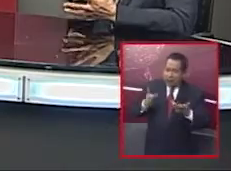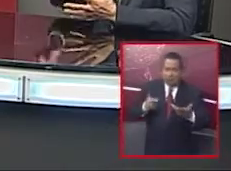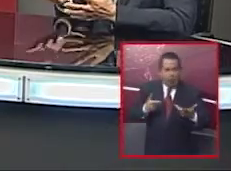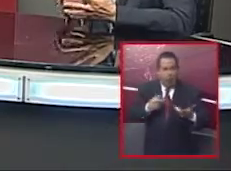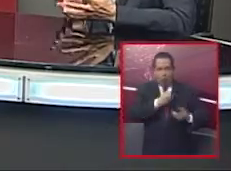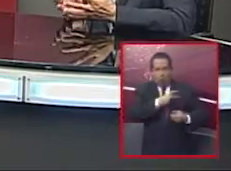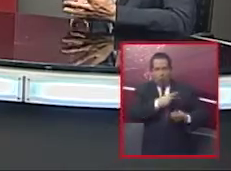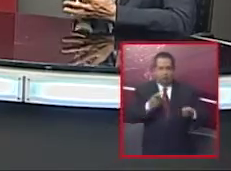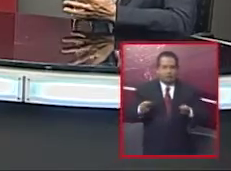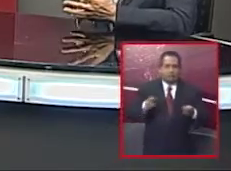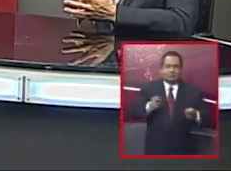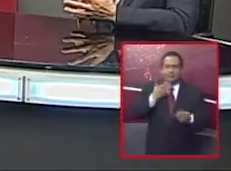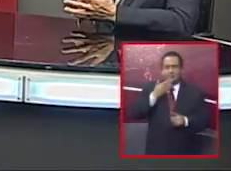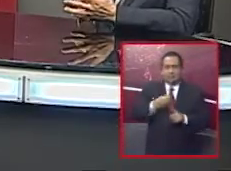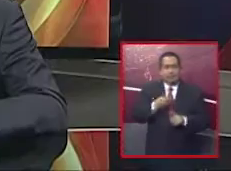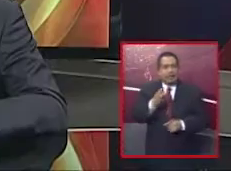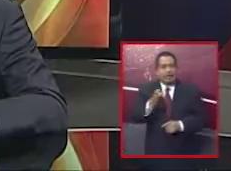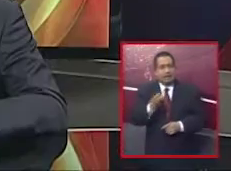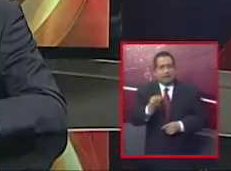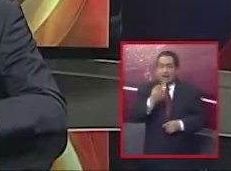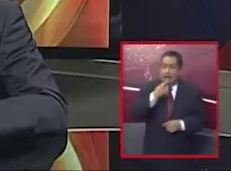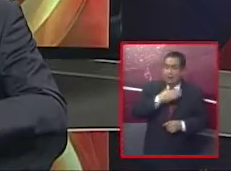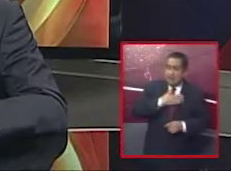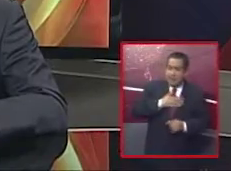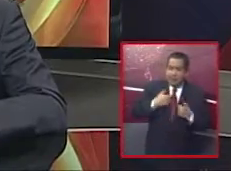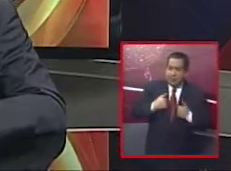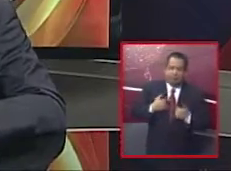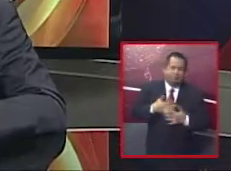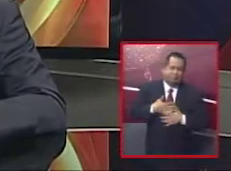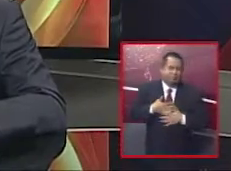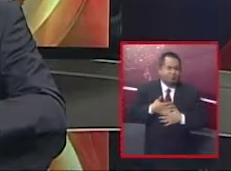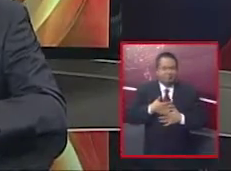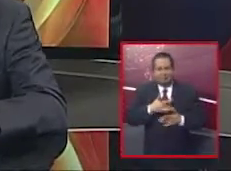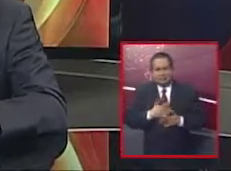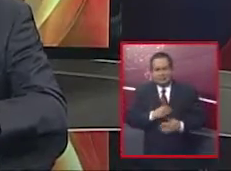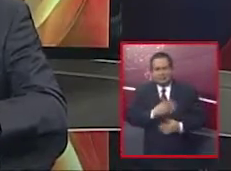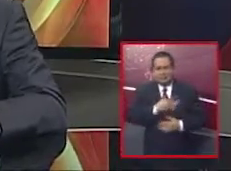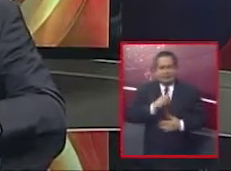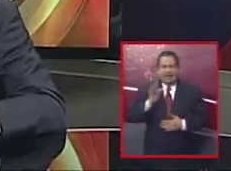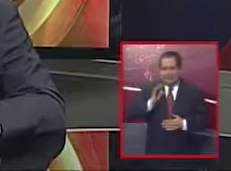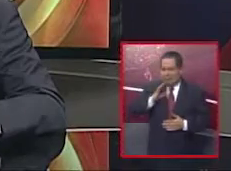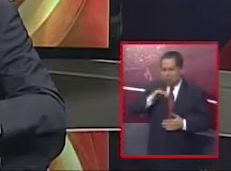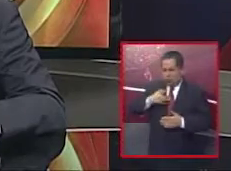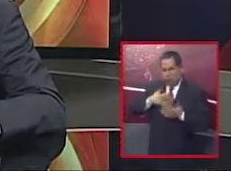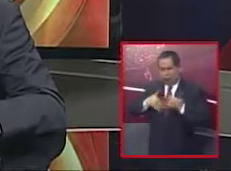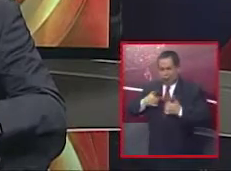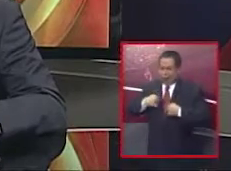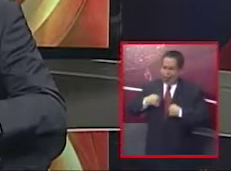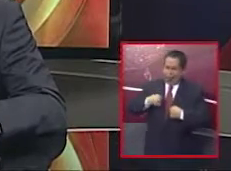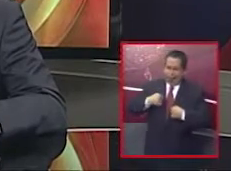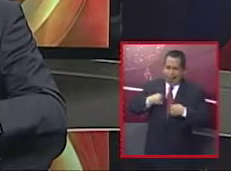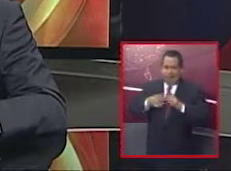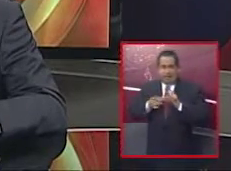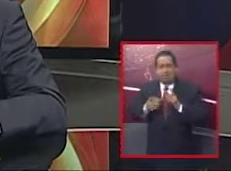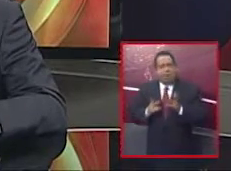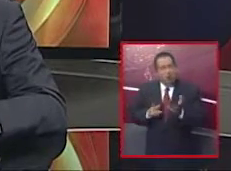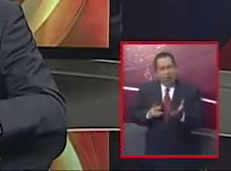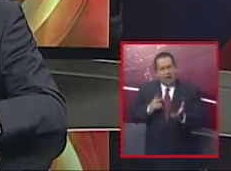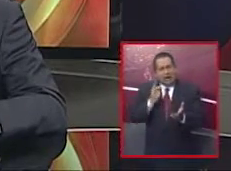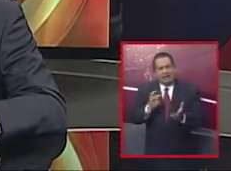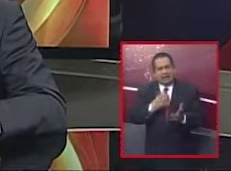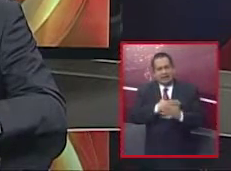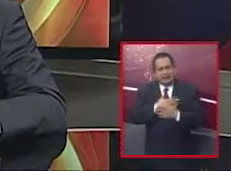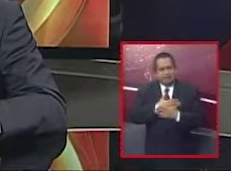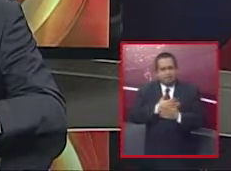son satisfacciones que hablan, en todo caso, a lo mejor está mal que yo lo diga, pero que